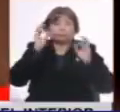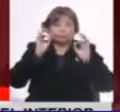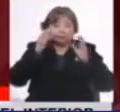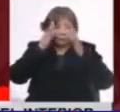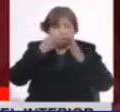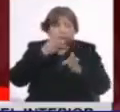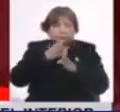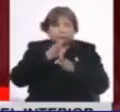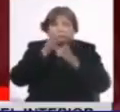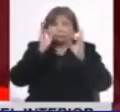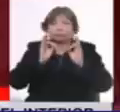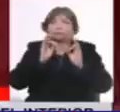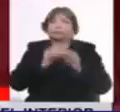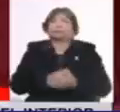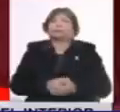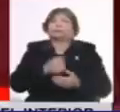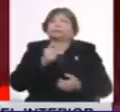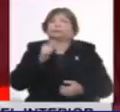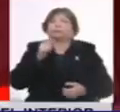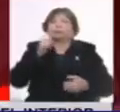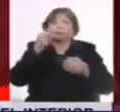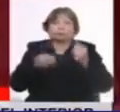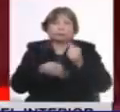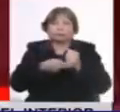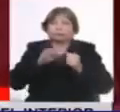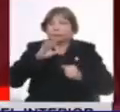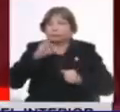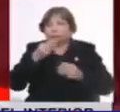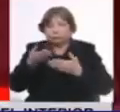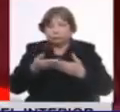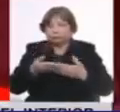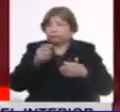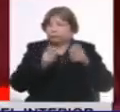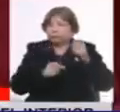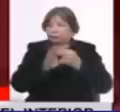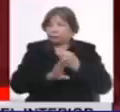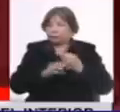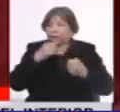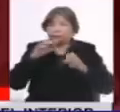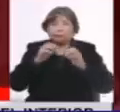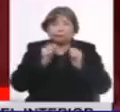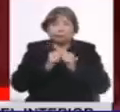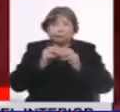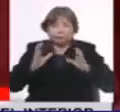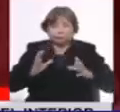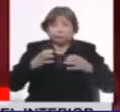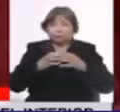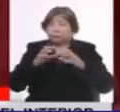dedicado exclusivamente a la inseguridad ciudadana. Se realizó ese